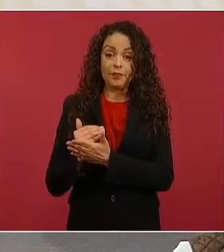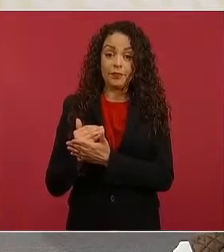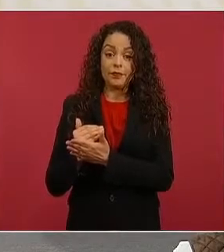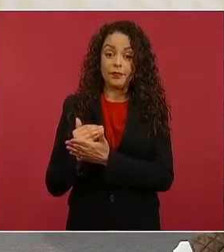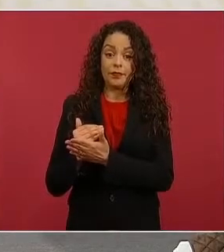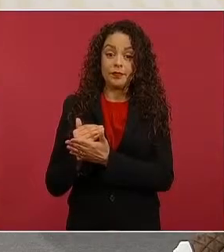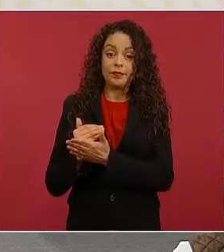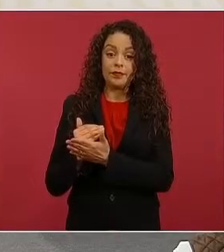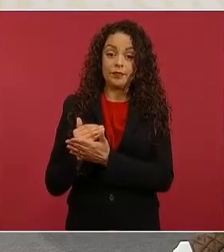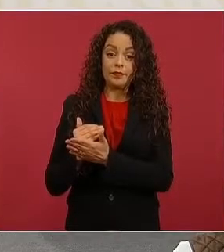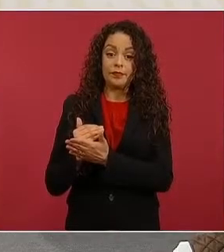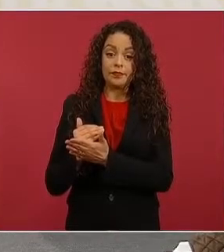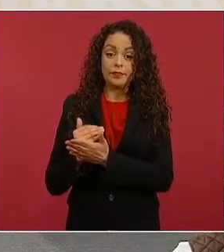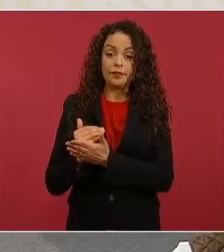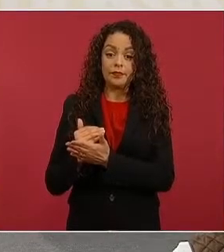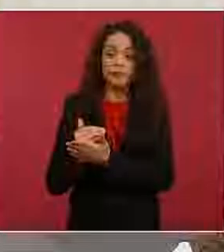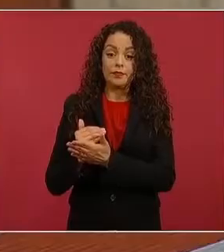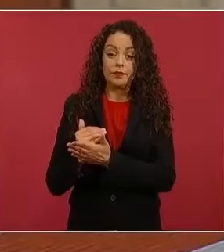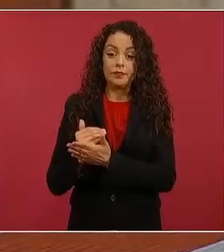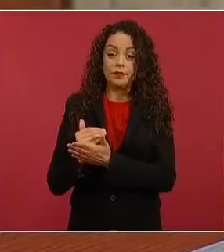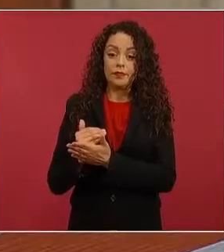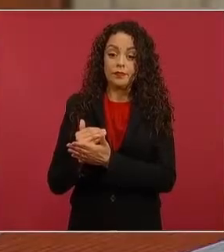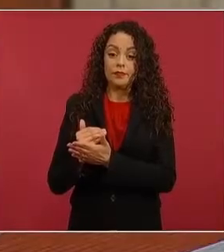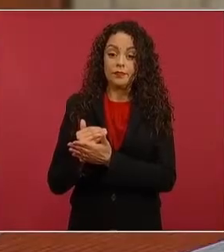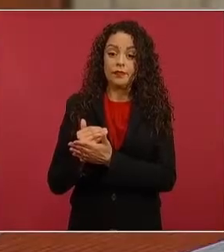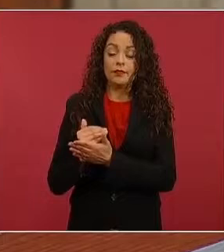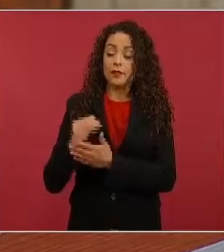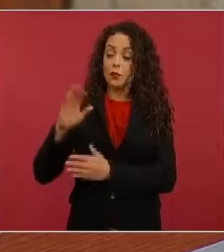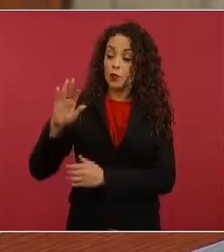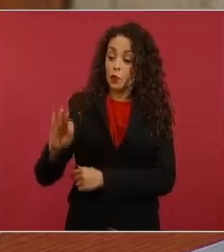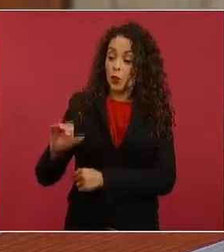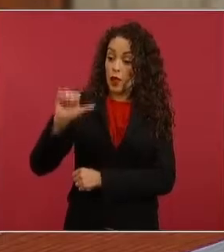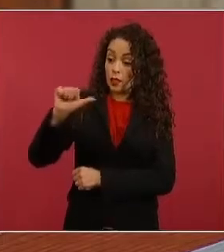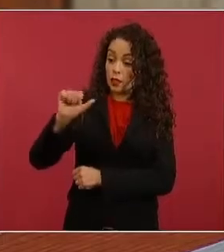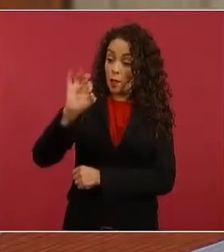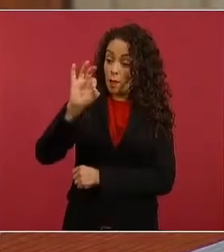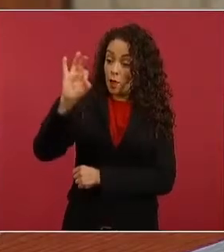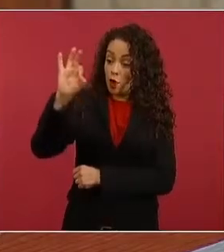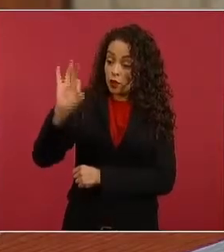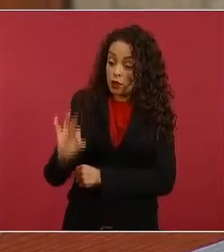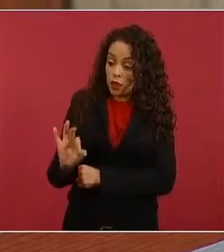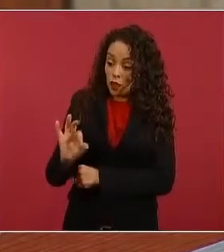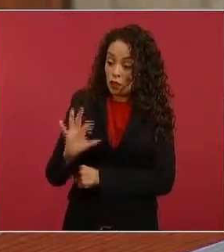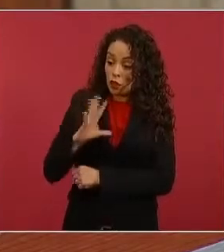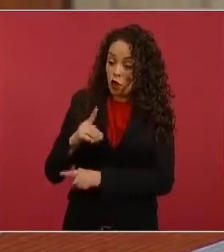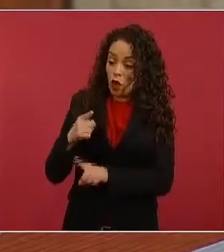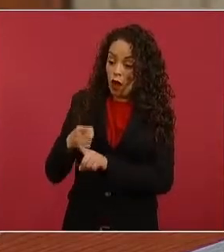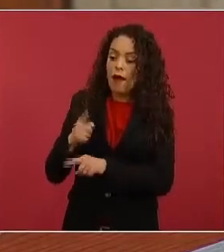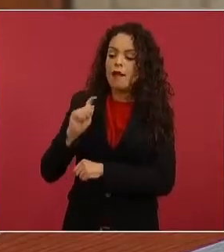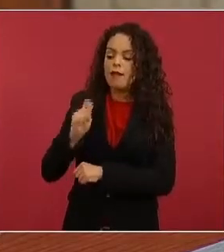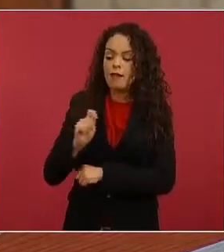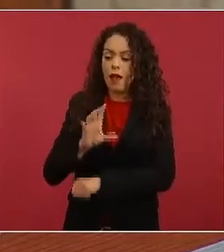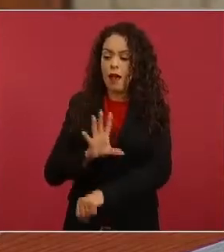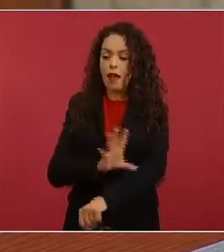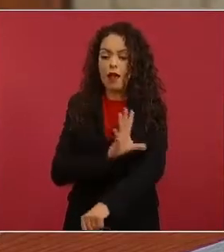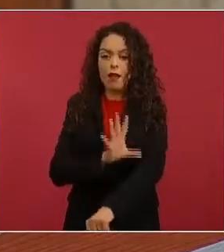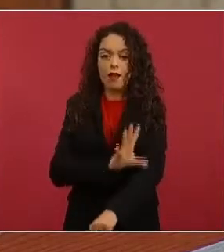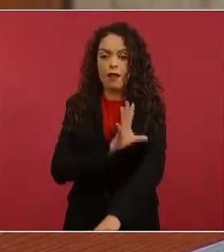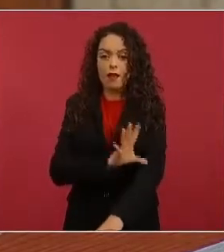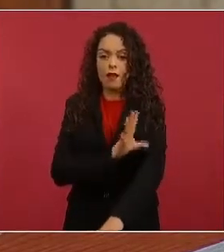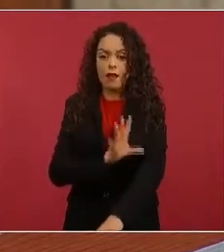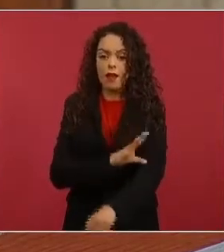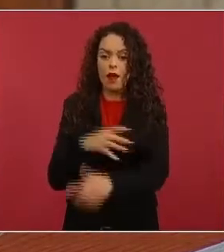No se consideraría en este 46% a la generación de electricidad que se haya